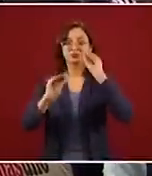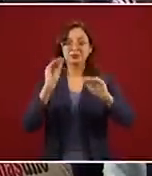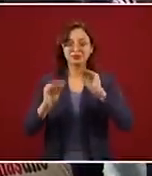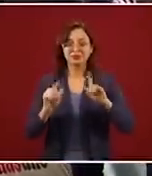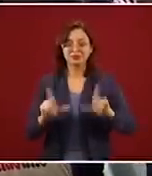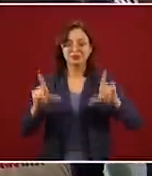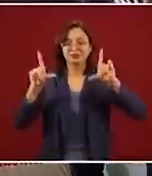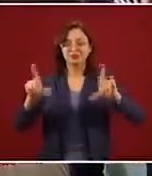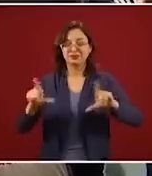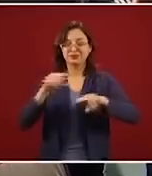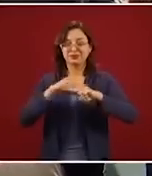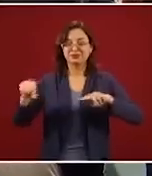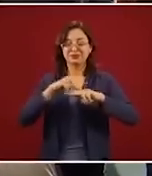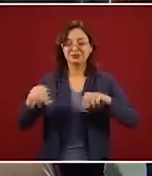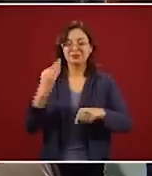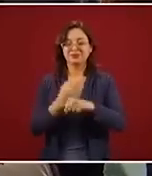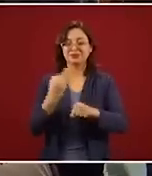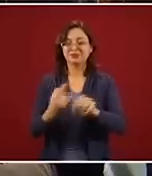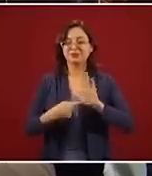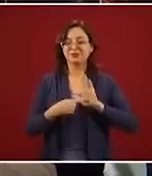vamos a mostrar.